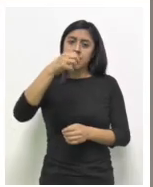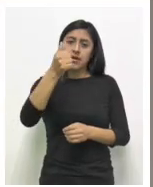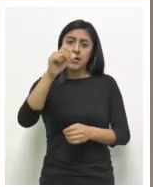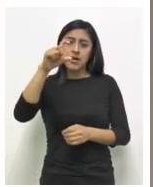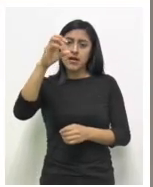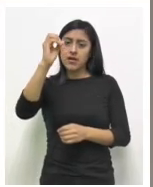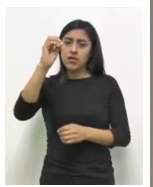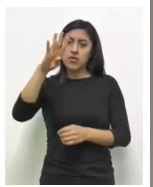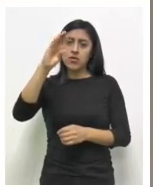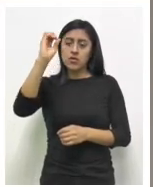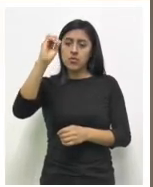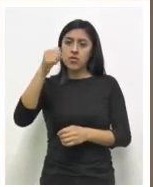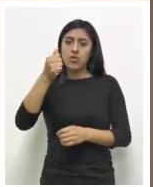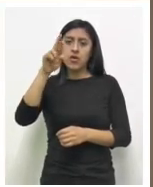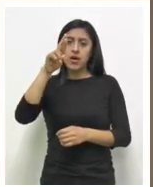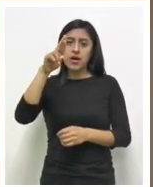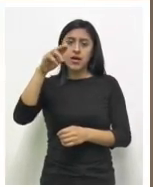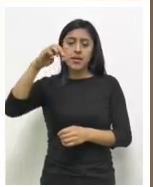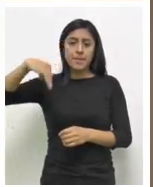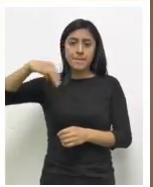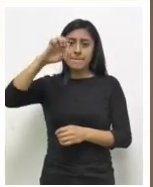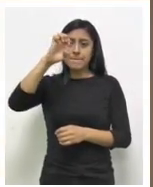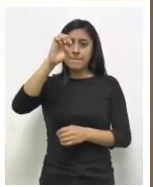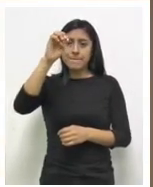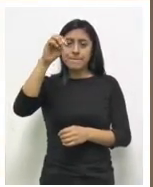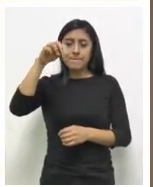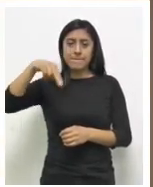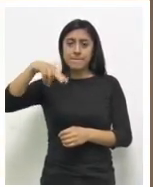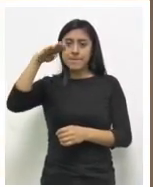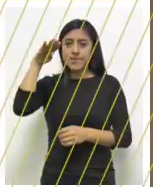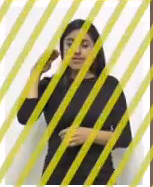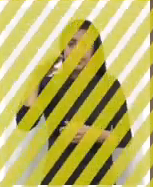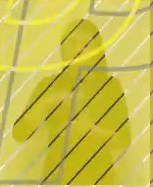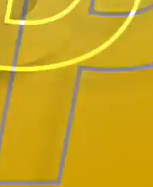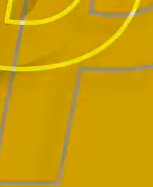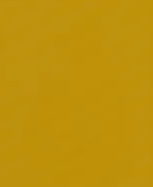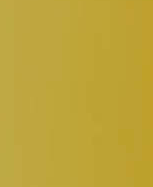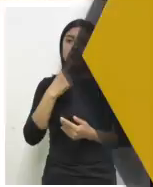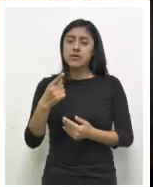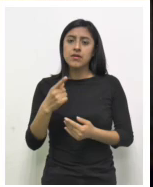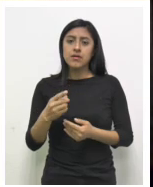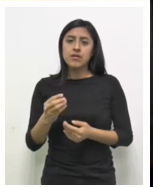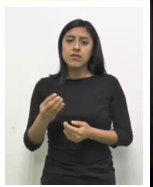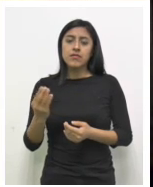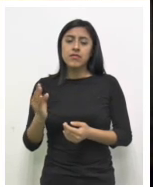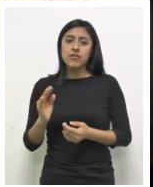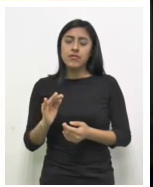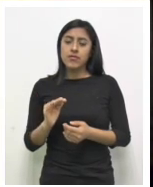Arbenz, quien posteriormente nombró a Galich como ministro de Relaciones Exteriores.